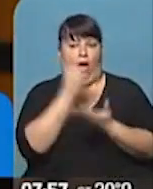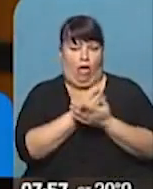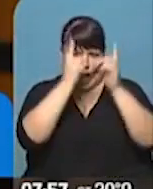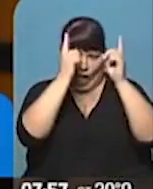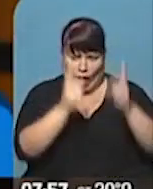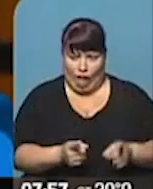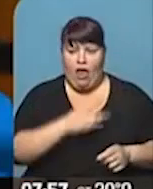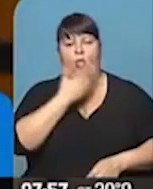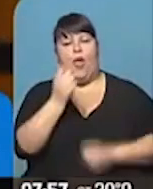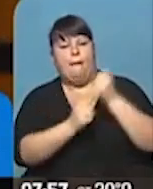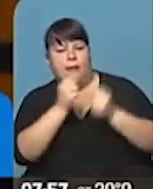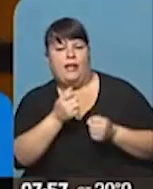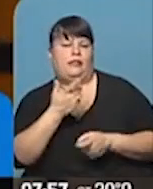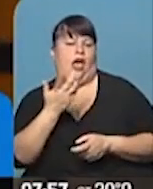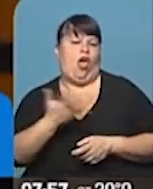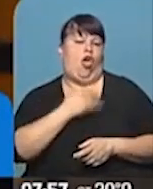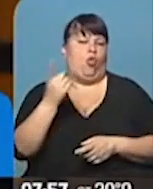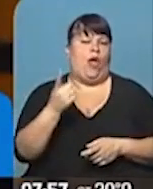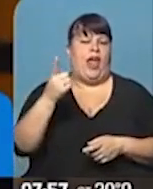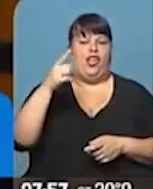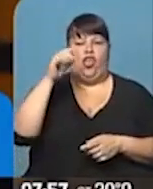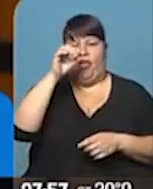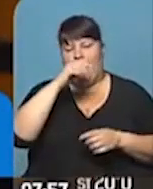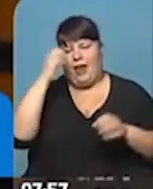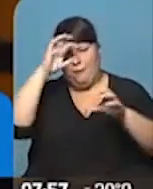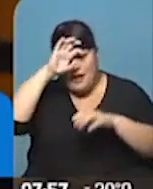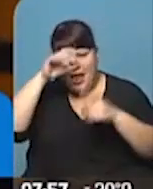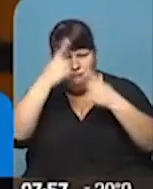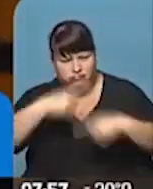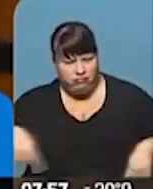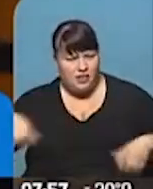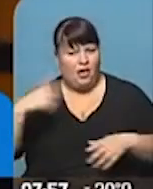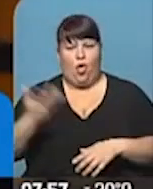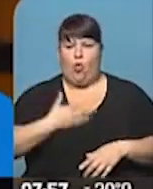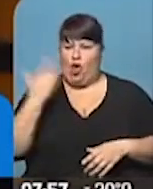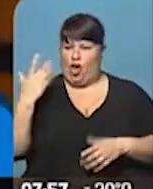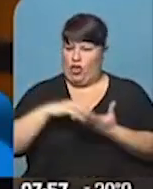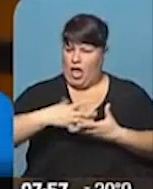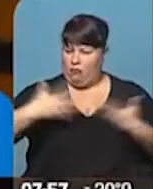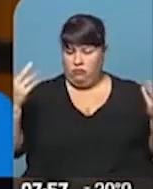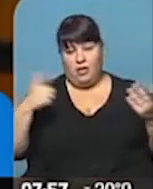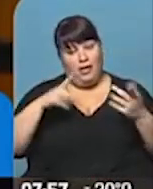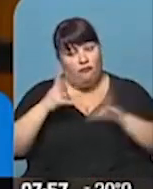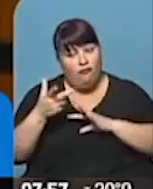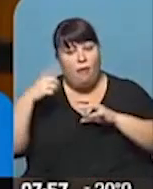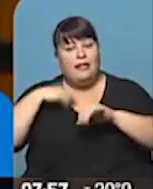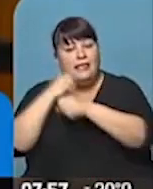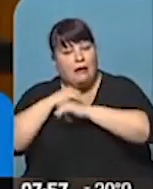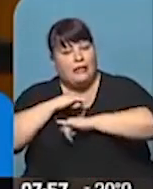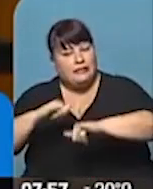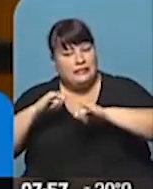son empresarios, dueños de los ingenios, de las mineras, los grandes terratenientes, una campaña de trabajadores,